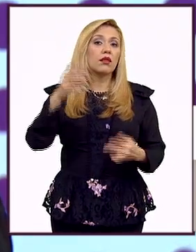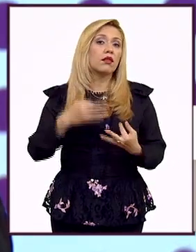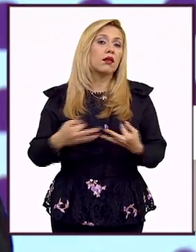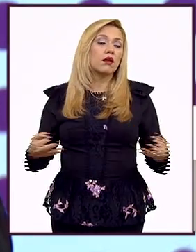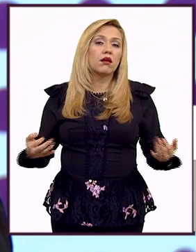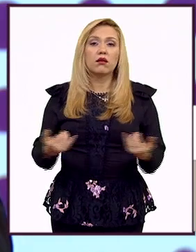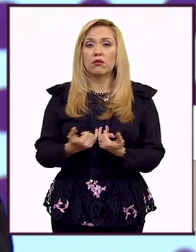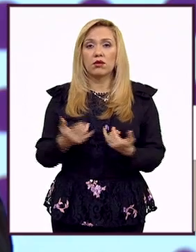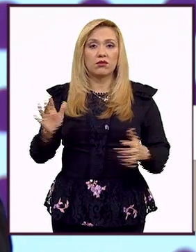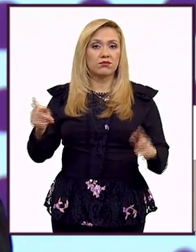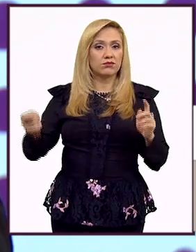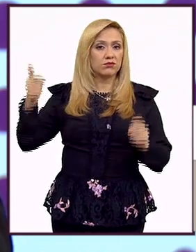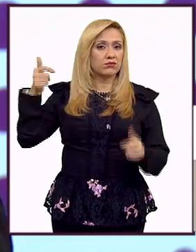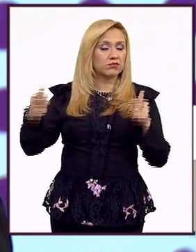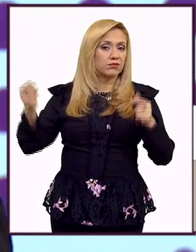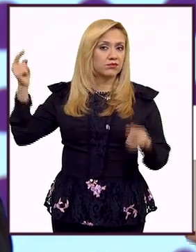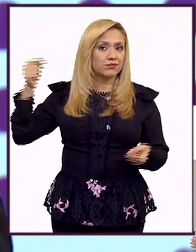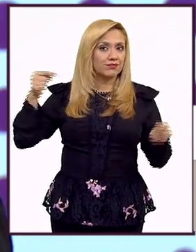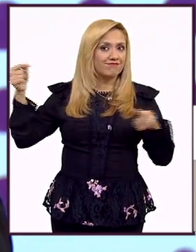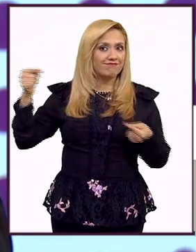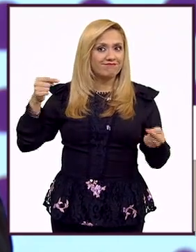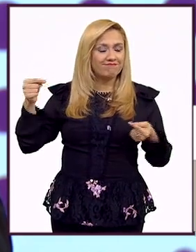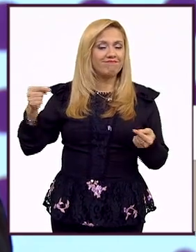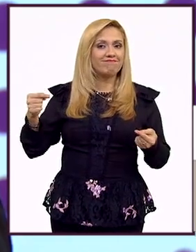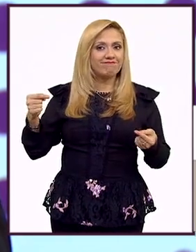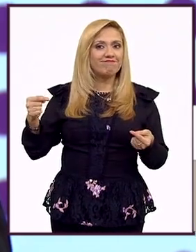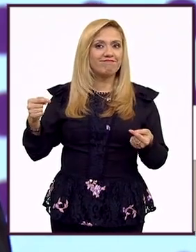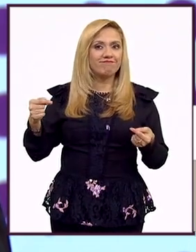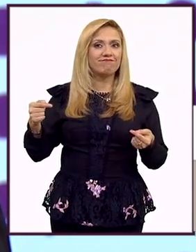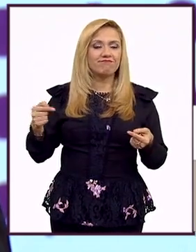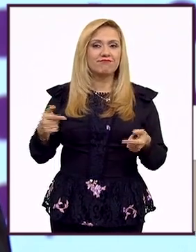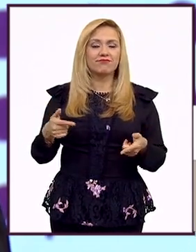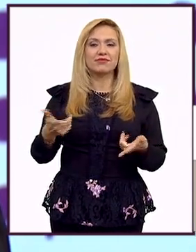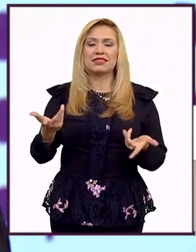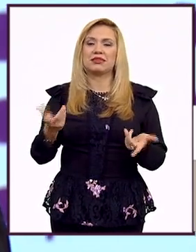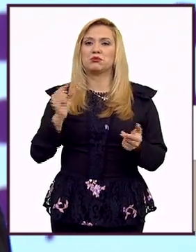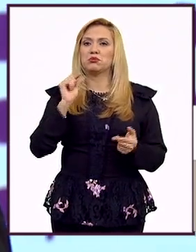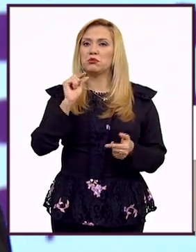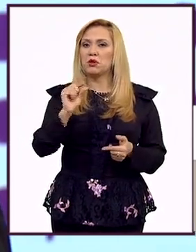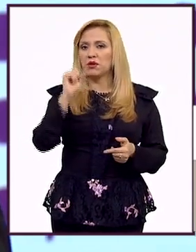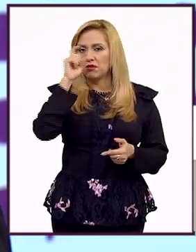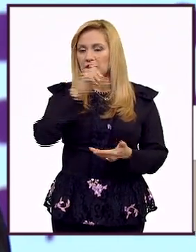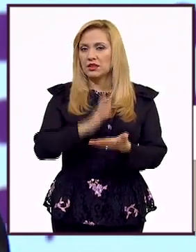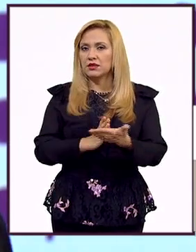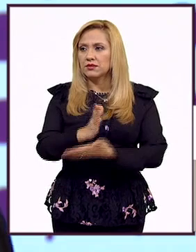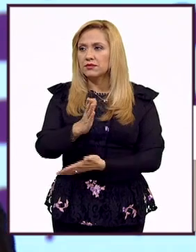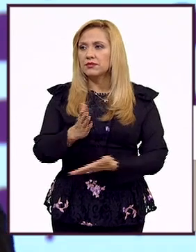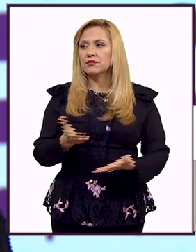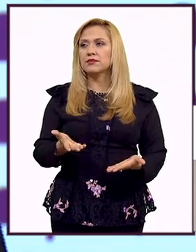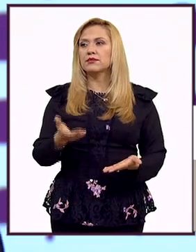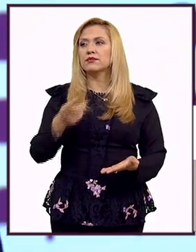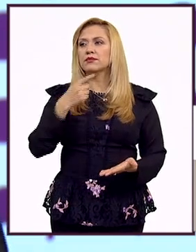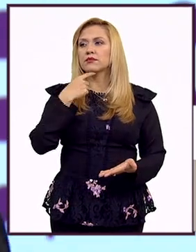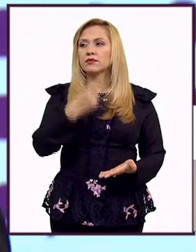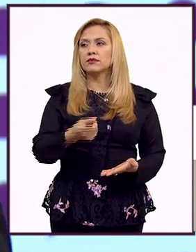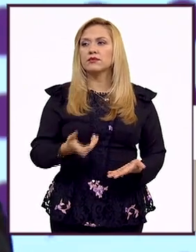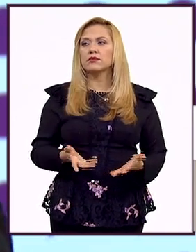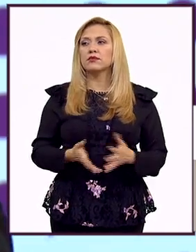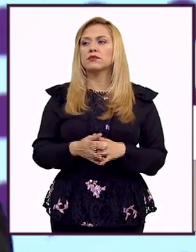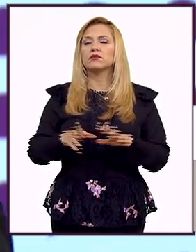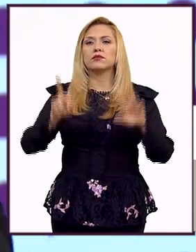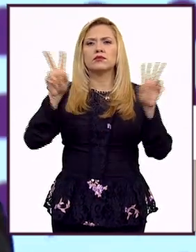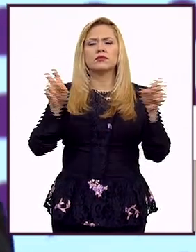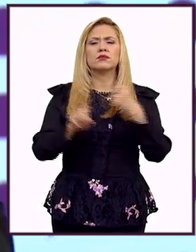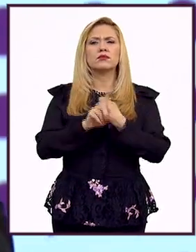unidades productivas agrícolas. Entonces, la situación, digamos, de acceso sigue siendo súper precaria. Pero quisiera agregar, que incido en el tema del